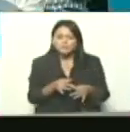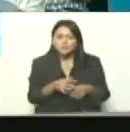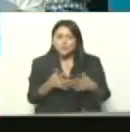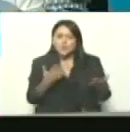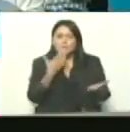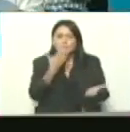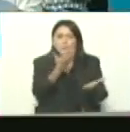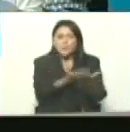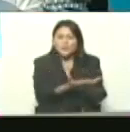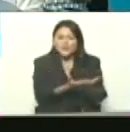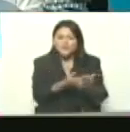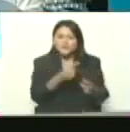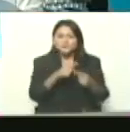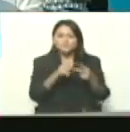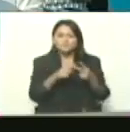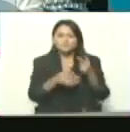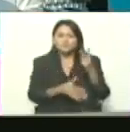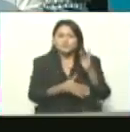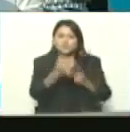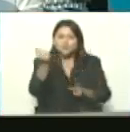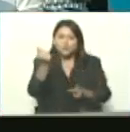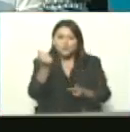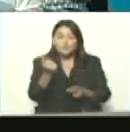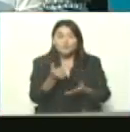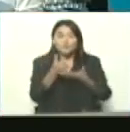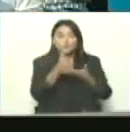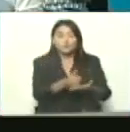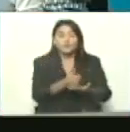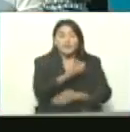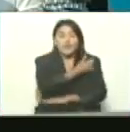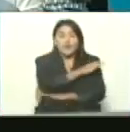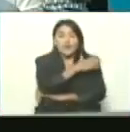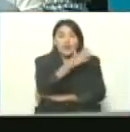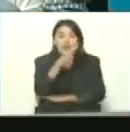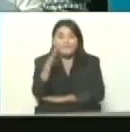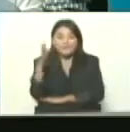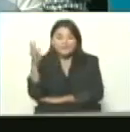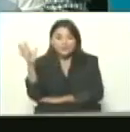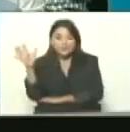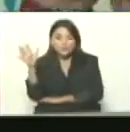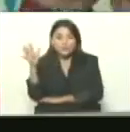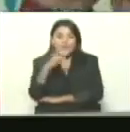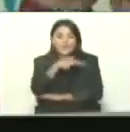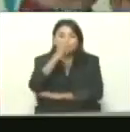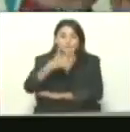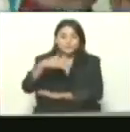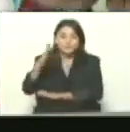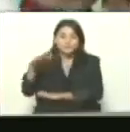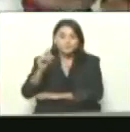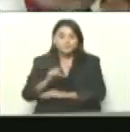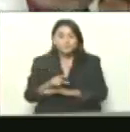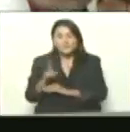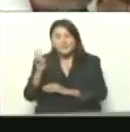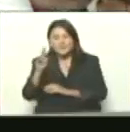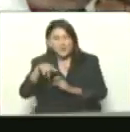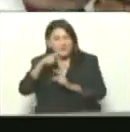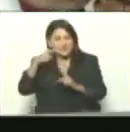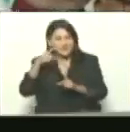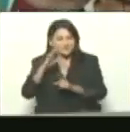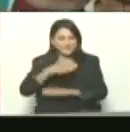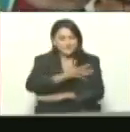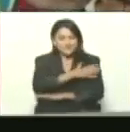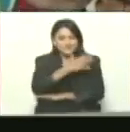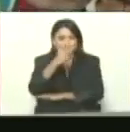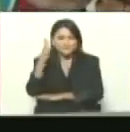propuesta que surgieron para salvar el Amazonas en esta cumbre? Saludos, presidente, buenas noches a todo el pueblo venezolano que nos ve en